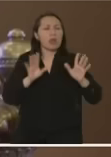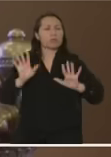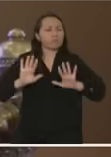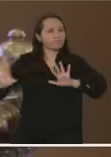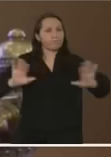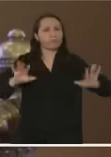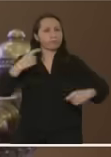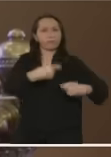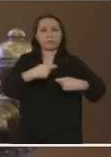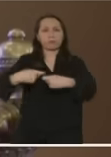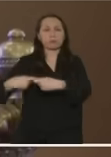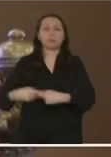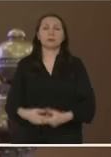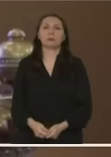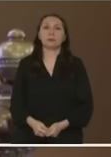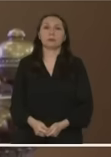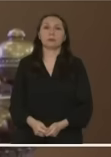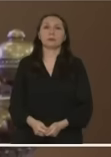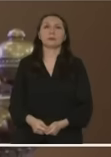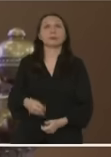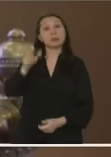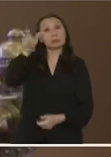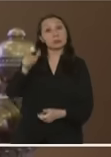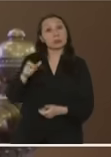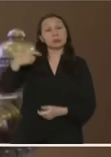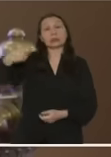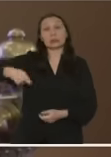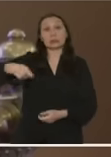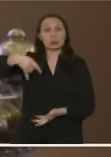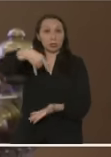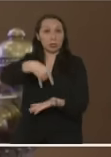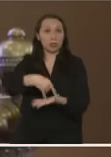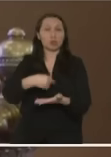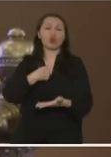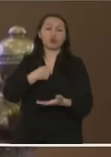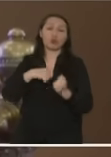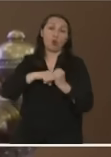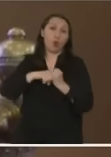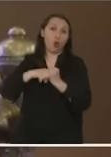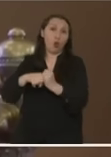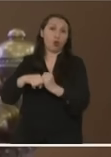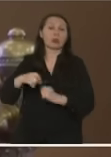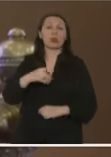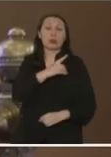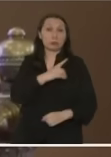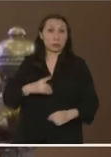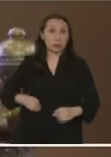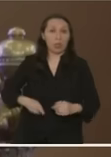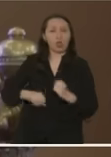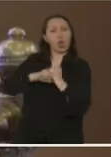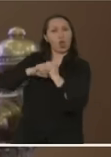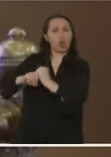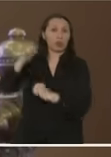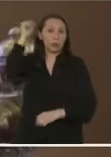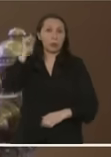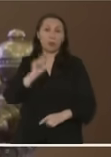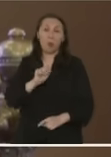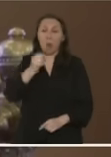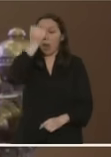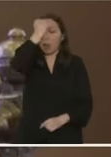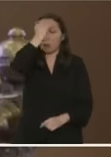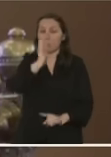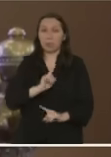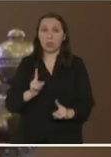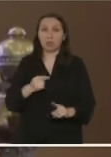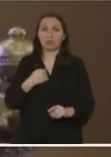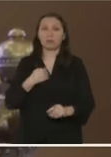vinieran. Como parlamentario, fui opositor a Sebastián Piñera. No me arrepiento de